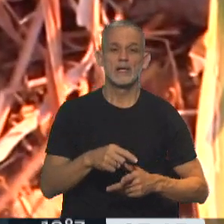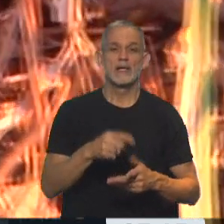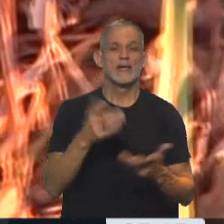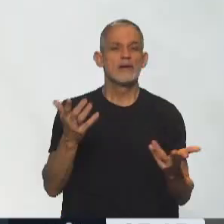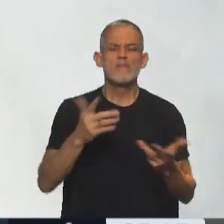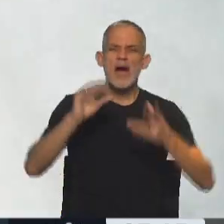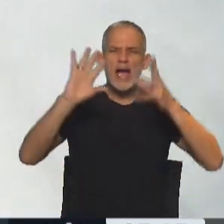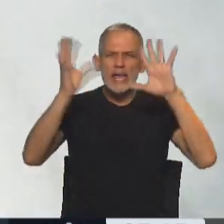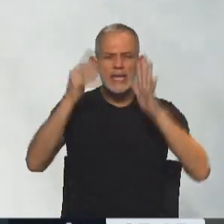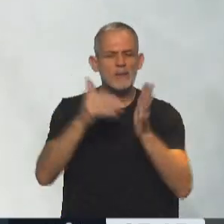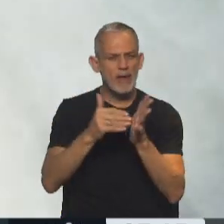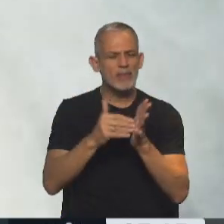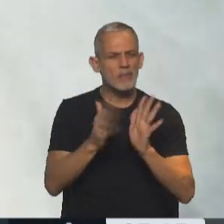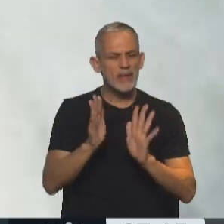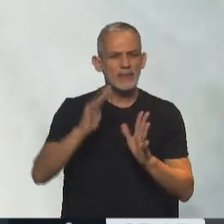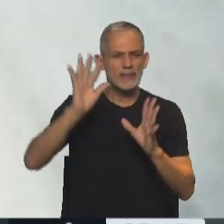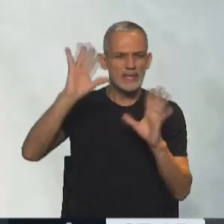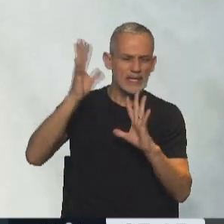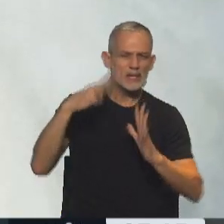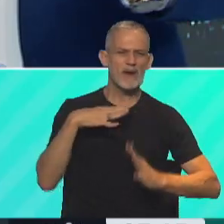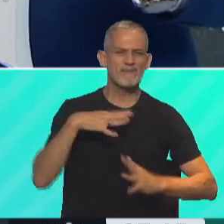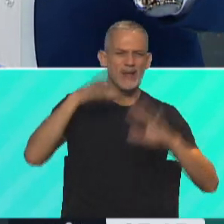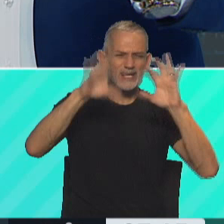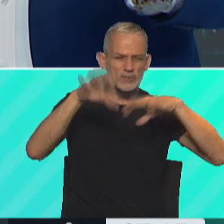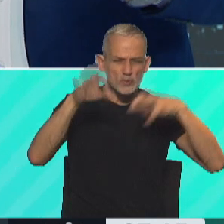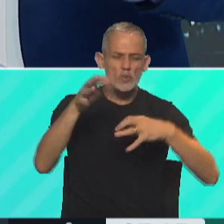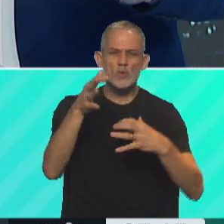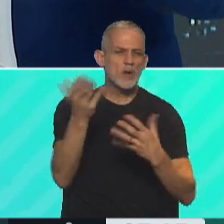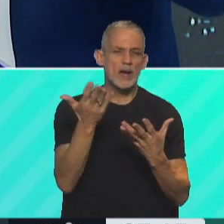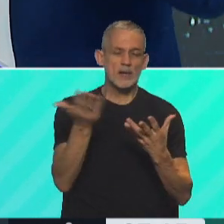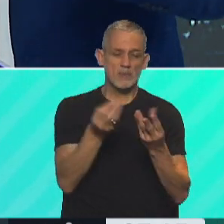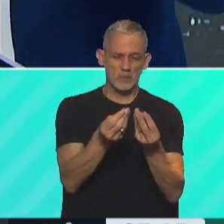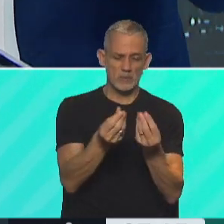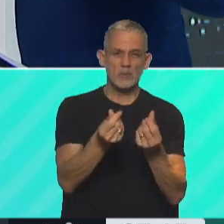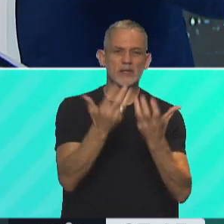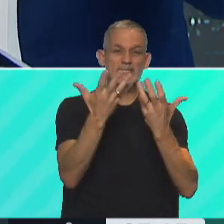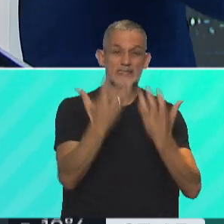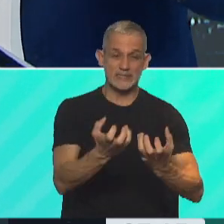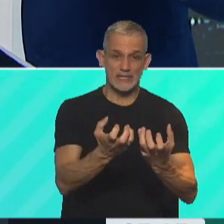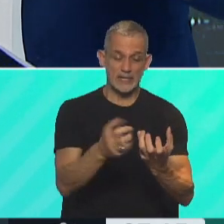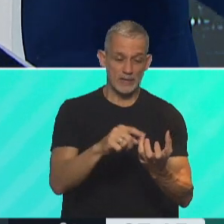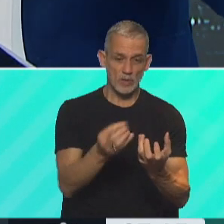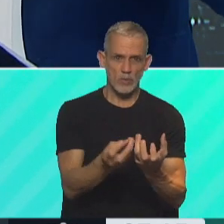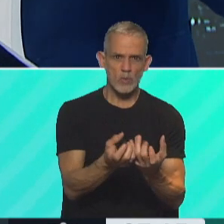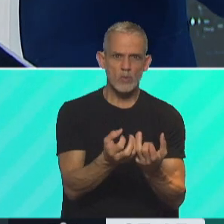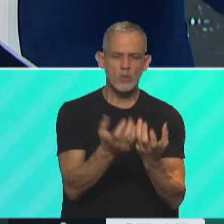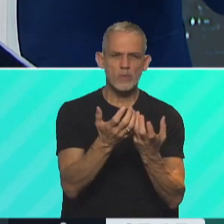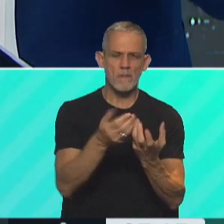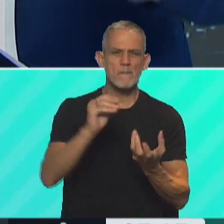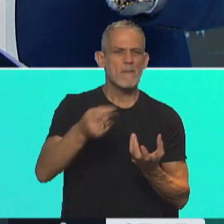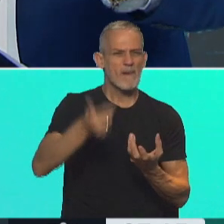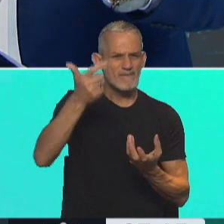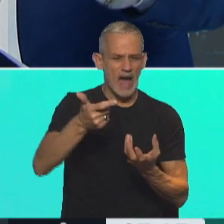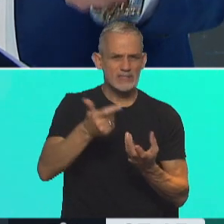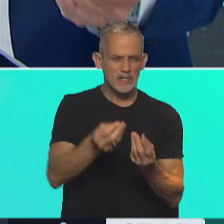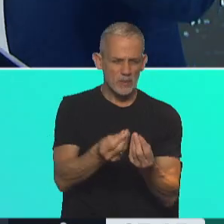condiciones climáticas, muchas veces la falta de lluvias hace que la sequía genere con mayor facilidad